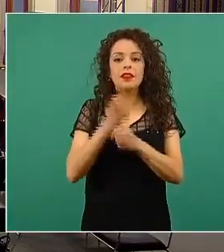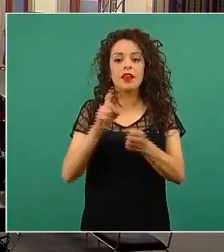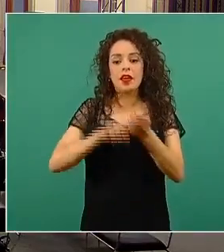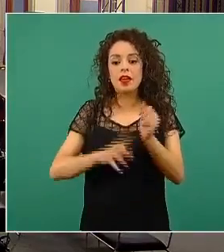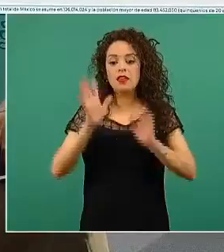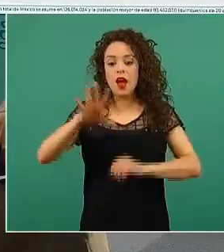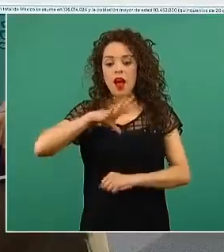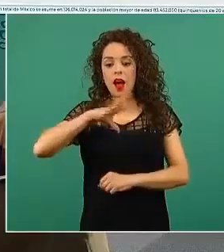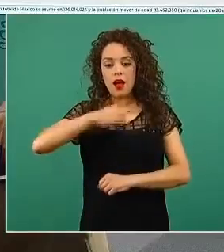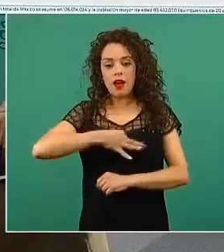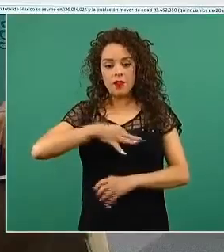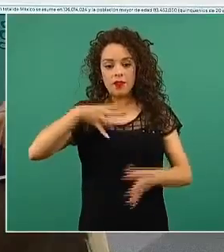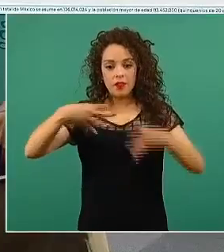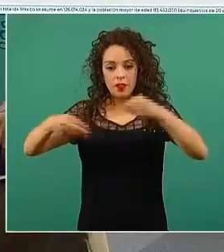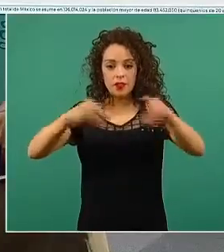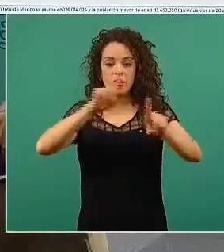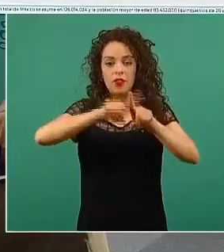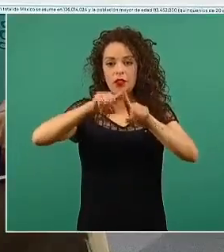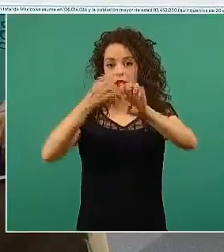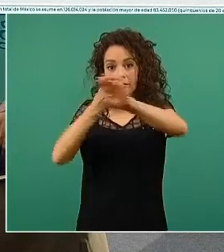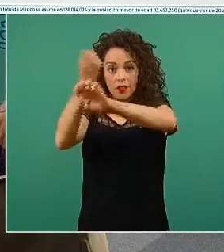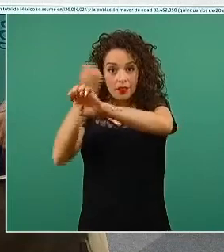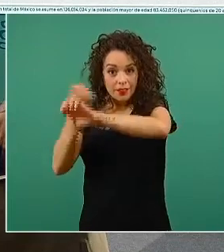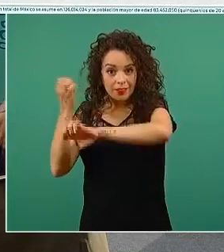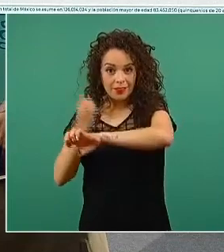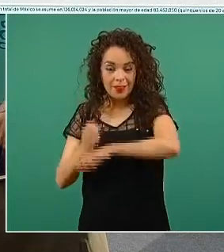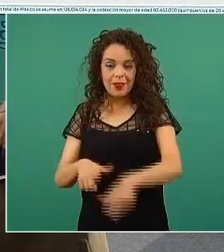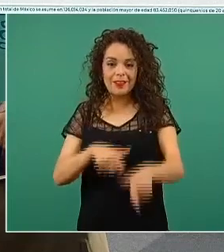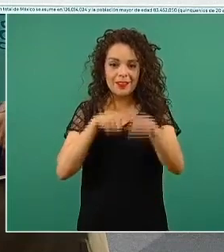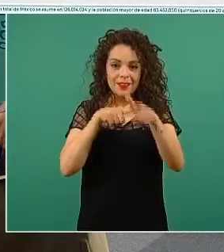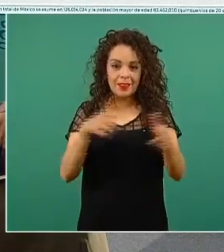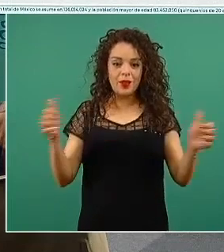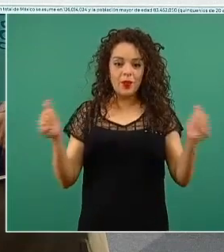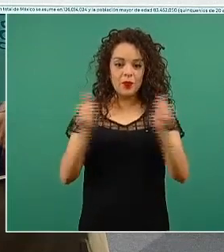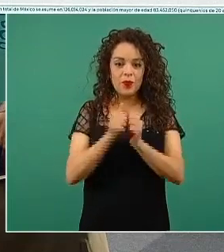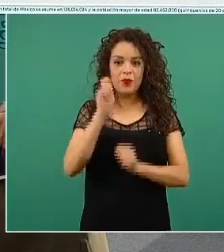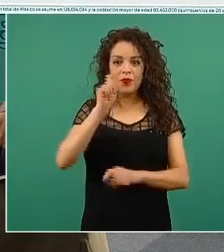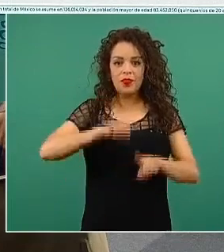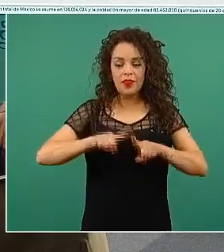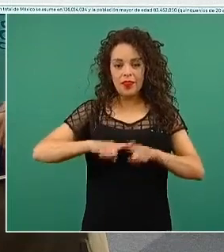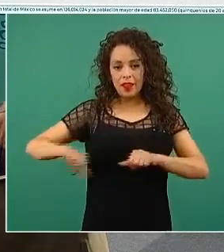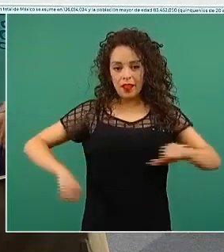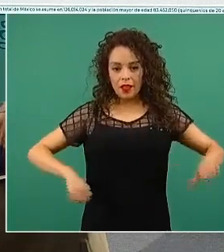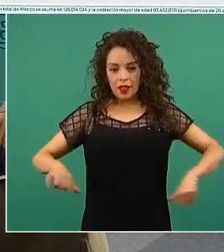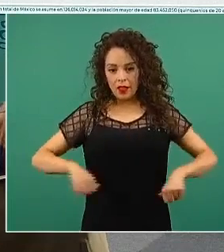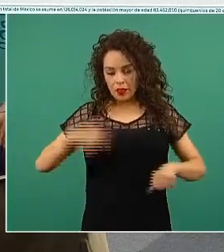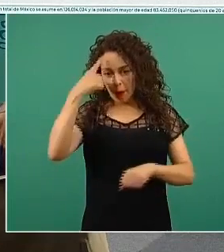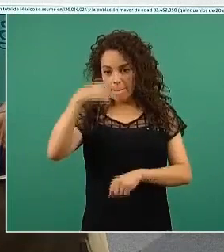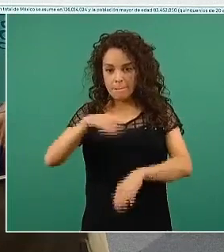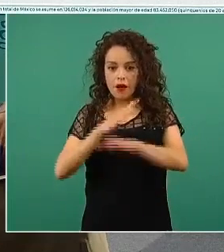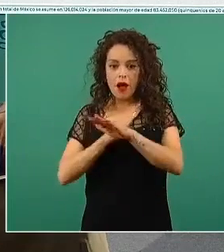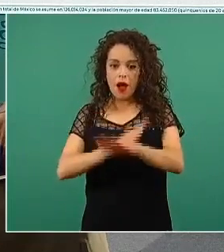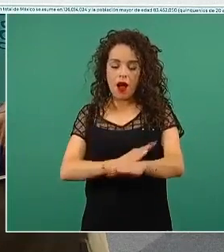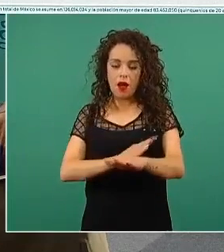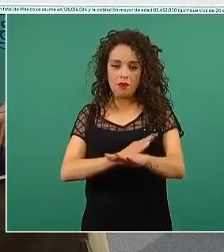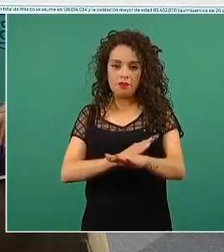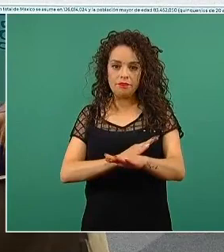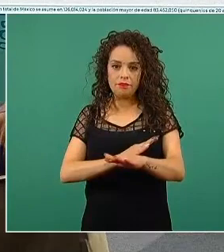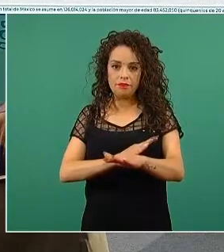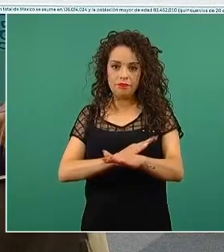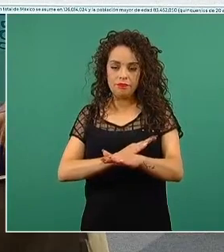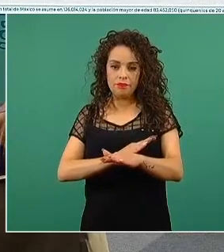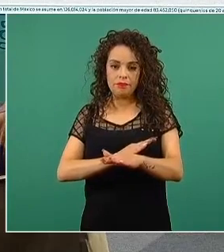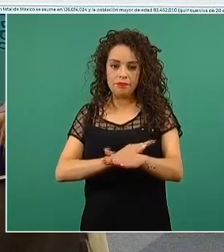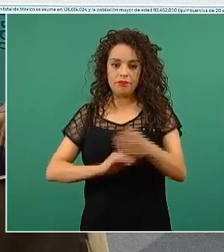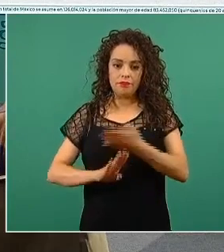pues prácticamente en todas las entidades federativas, seguiríamos con acciones de contención y mitigación y esta dio inicio